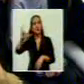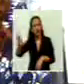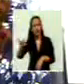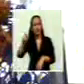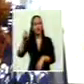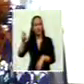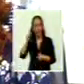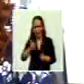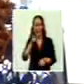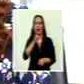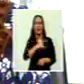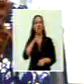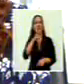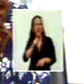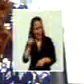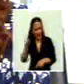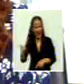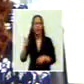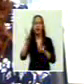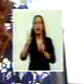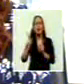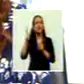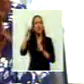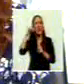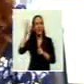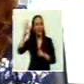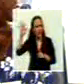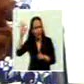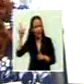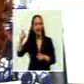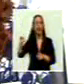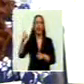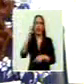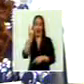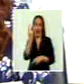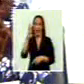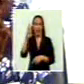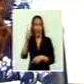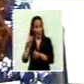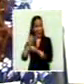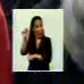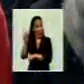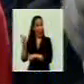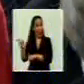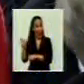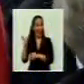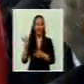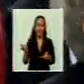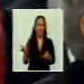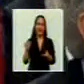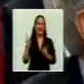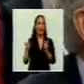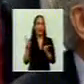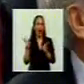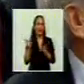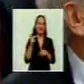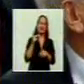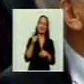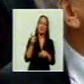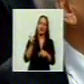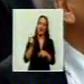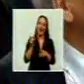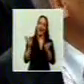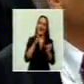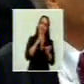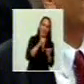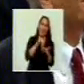UNLP, profesora de filosofía y doctorada en la UBA. Ahí compartimos, la compartimos en el doctorado con la UBA y la licenciatura,